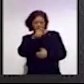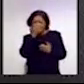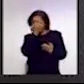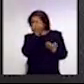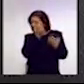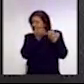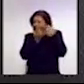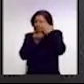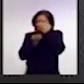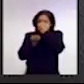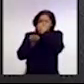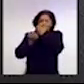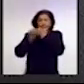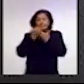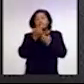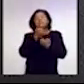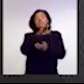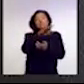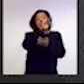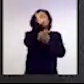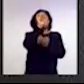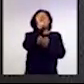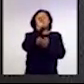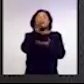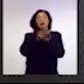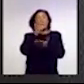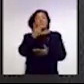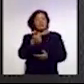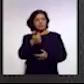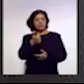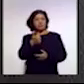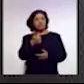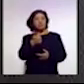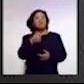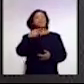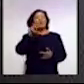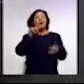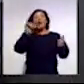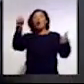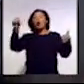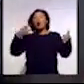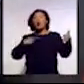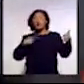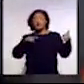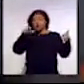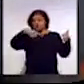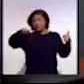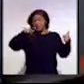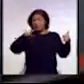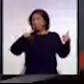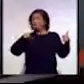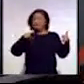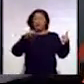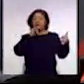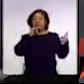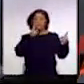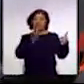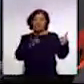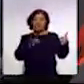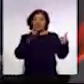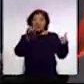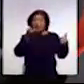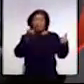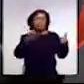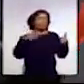seleccionar a seis pero debo decir que quienes no están dentro de esos seis siguen siendo jóvenes altamente capaces y